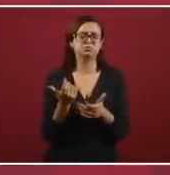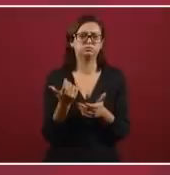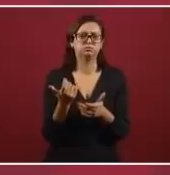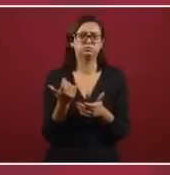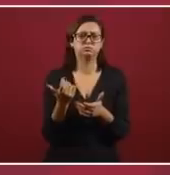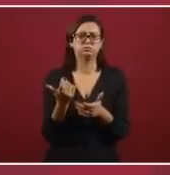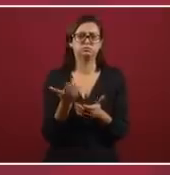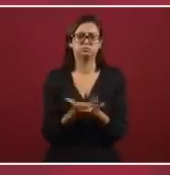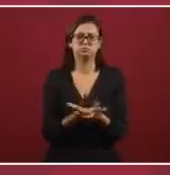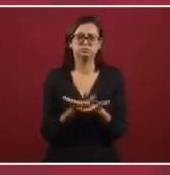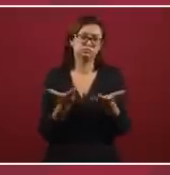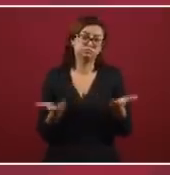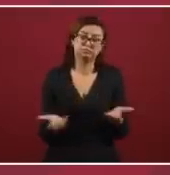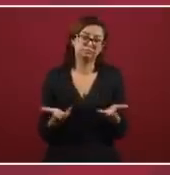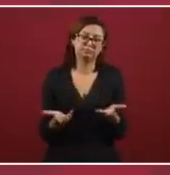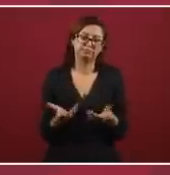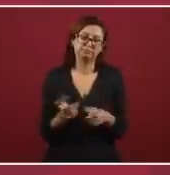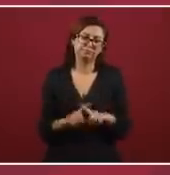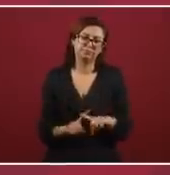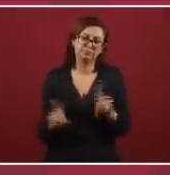no es el caso de ahora.